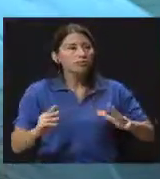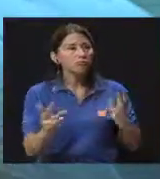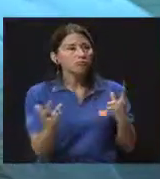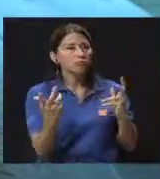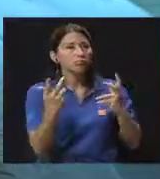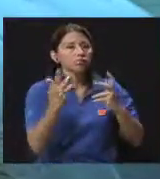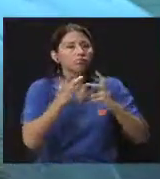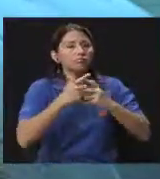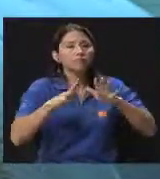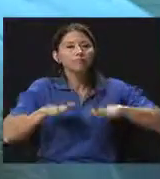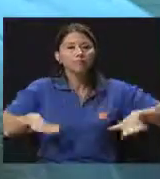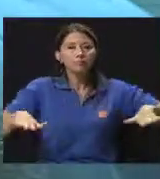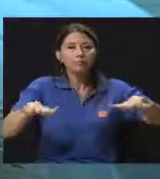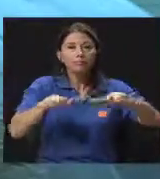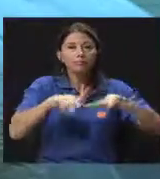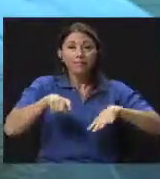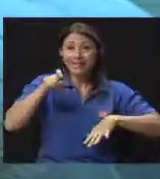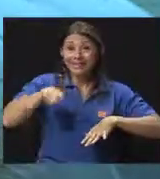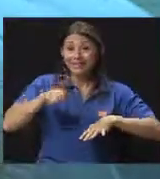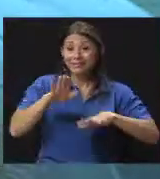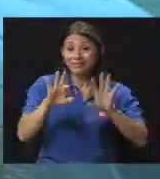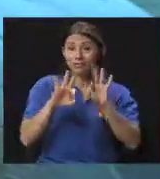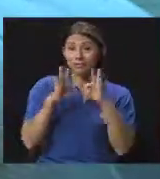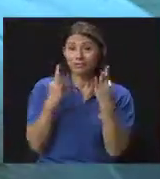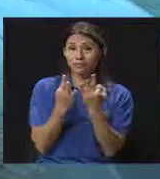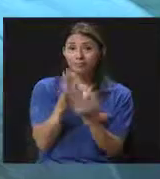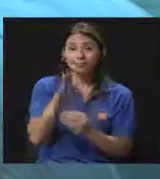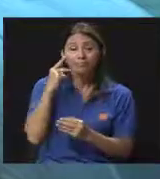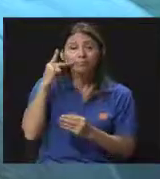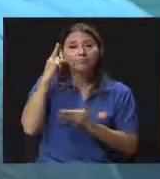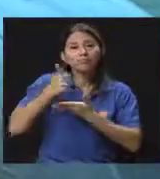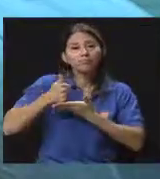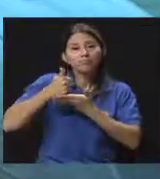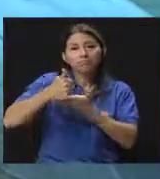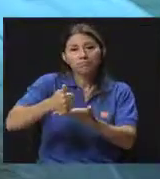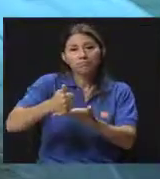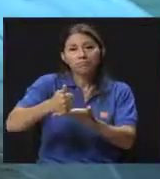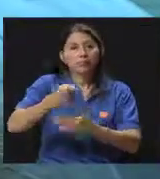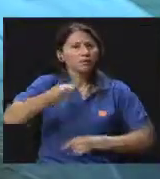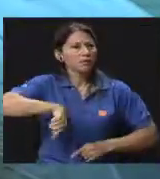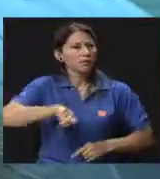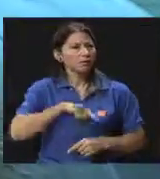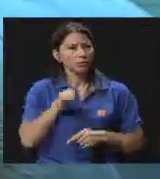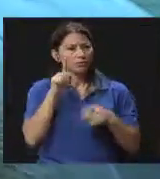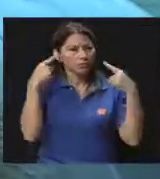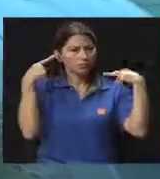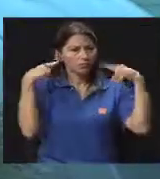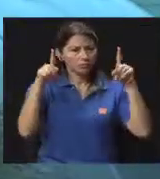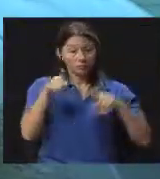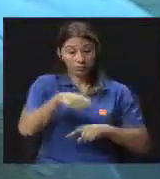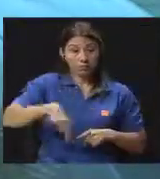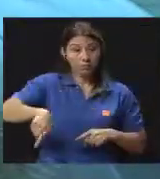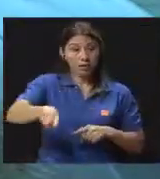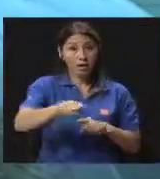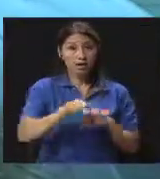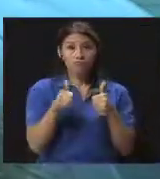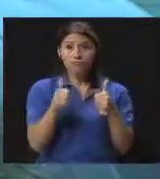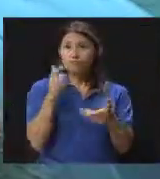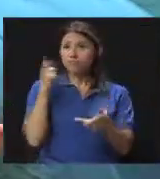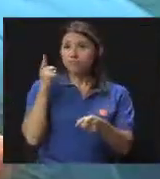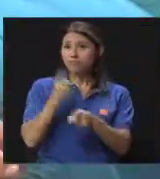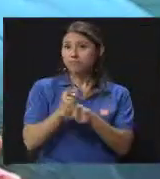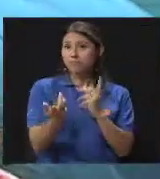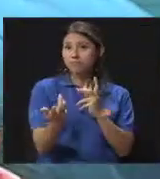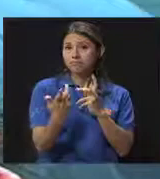esto necesitan, pues, la ayuda de sus familias y sus padres. Si no logramos que estos niños se adapten adecuadamente, podemos caer